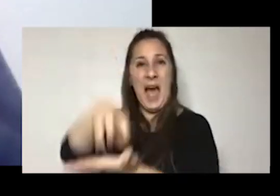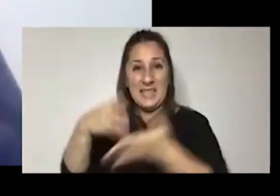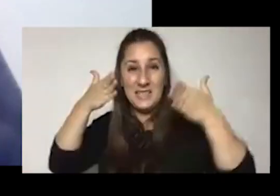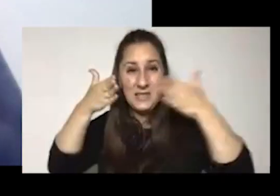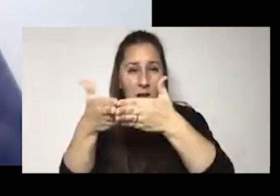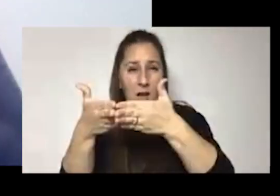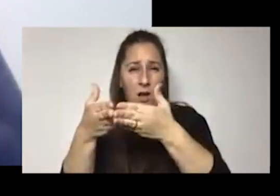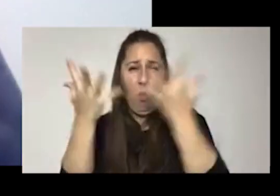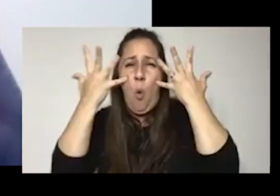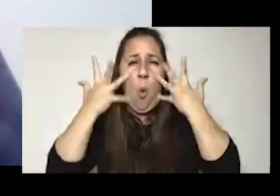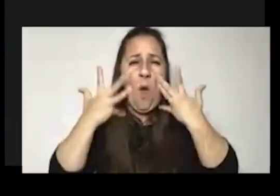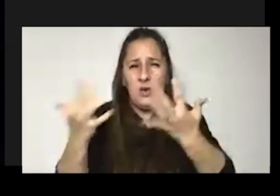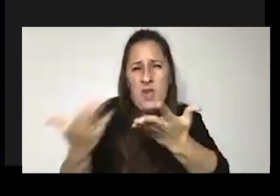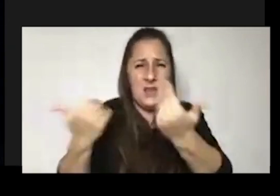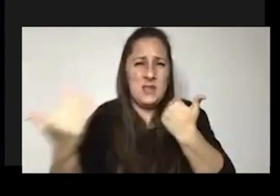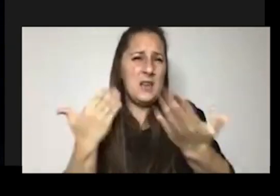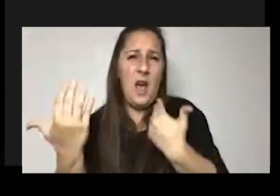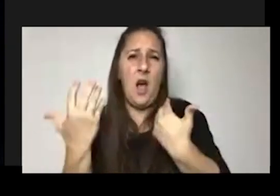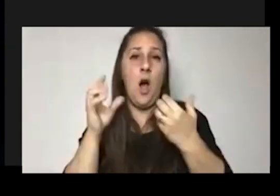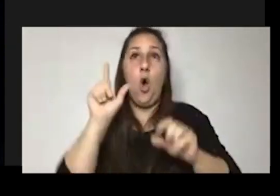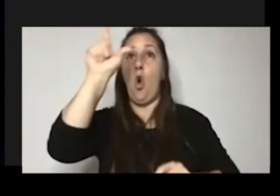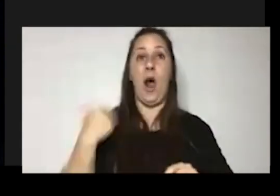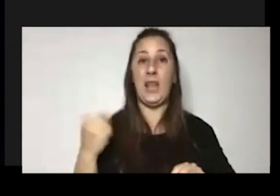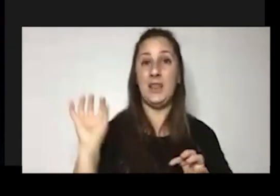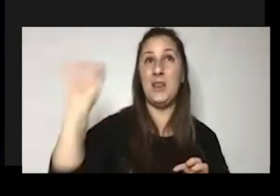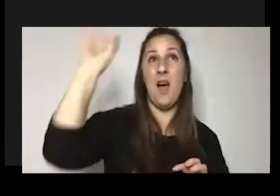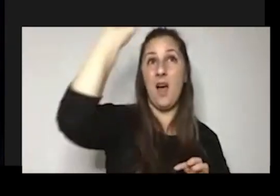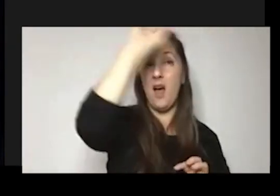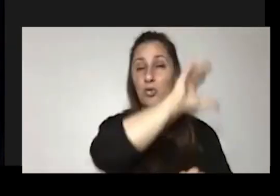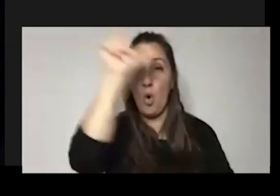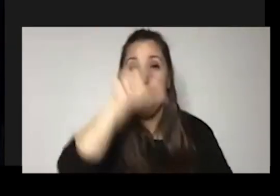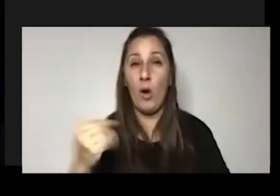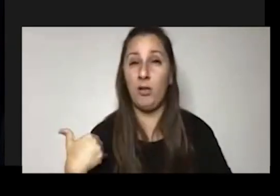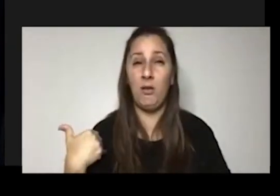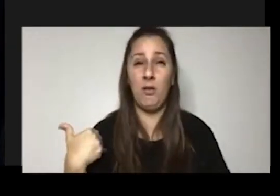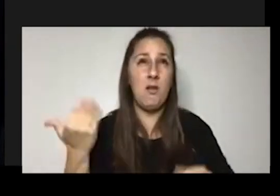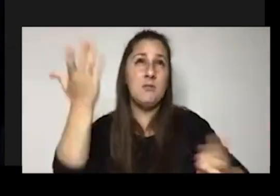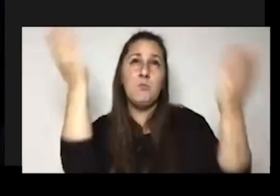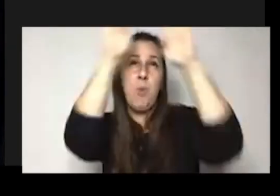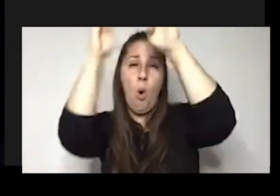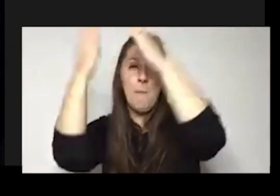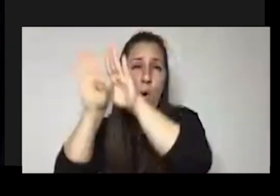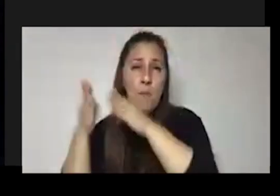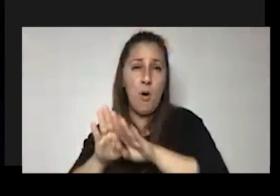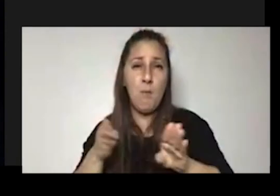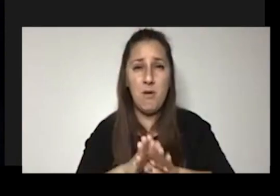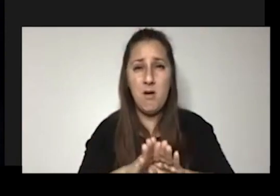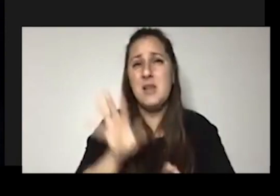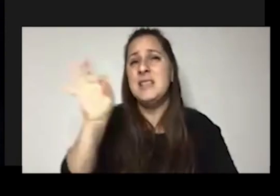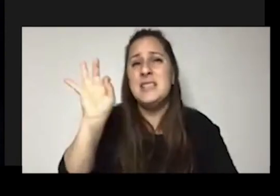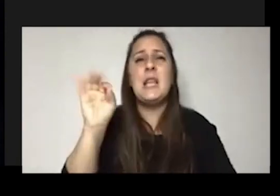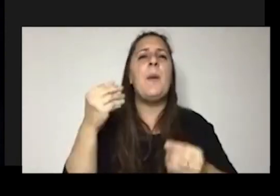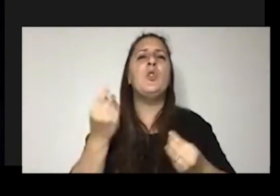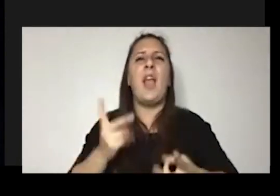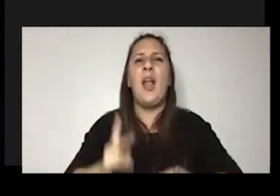presencia territorial o las distintas oficinas que teníamos a lo largo y ancho del país cerradas, cuando todos sabemos que las barreras arquitectónicas para las personas